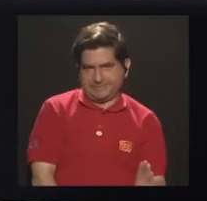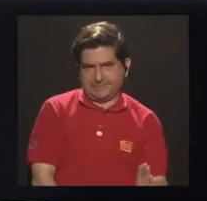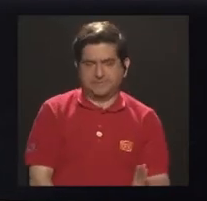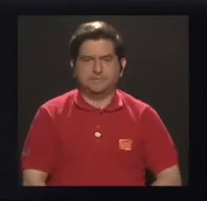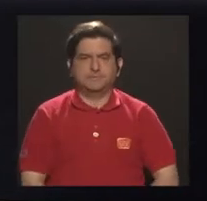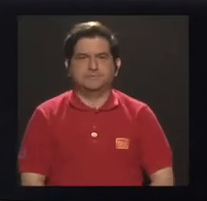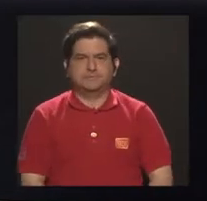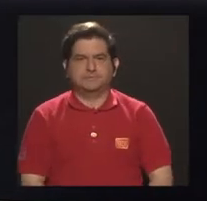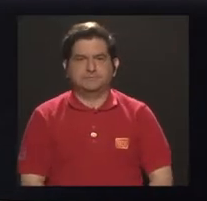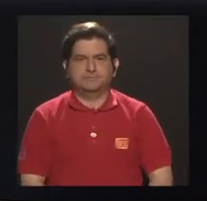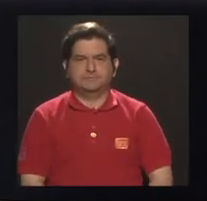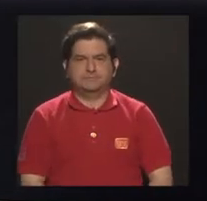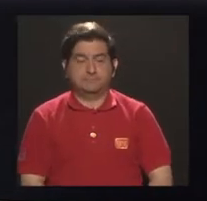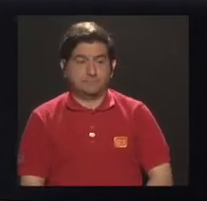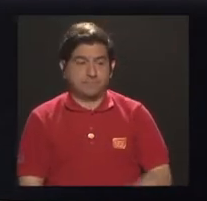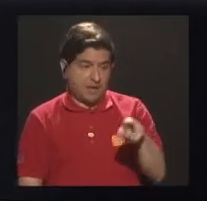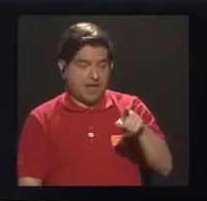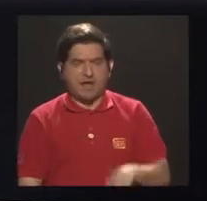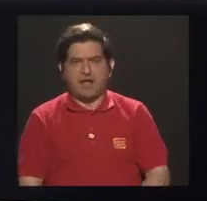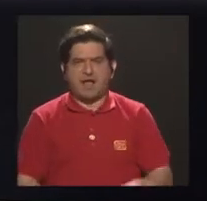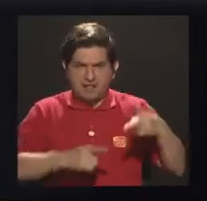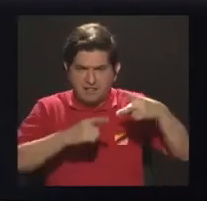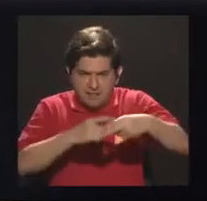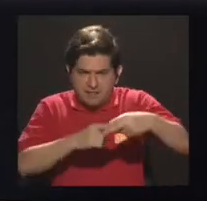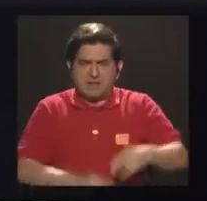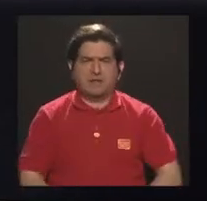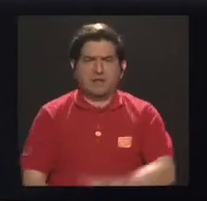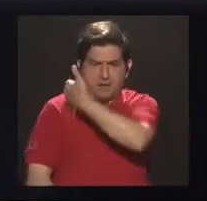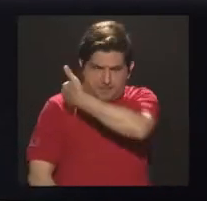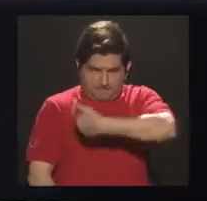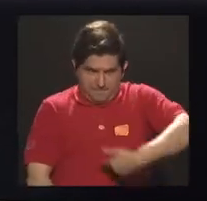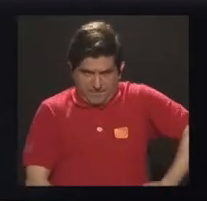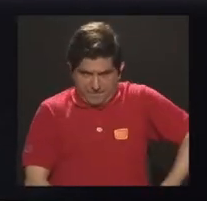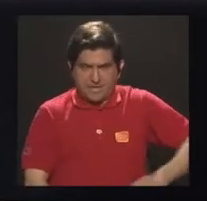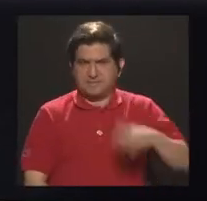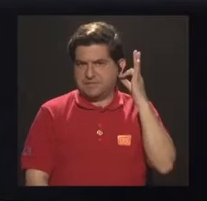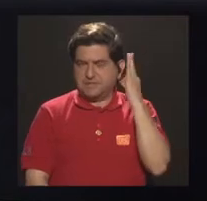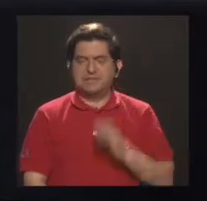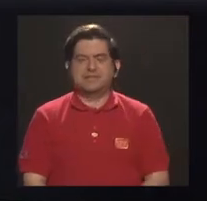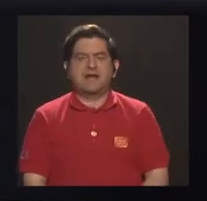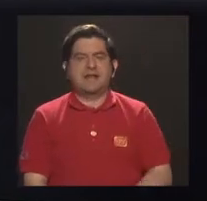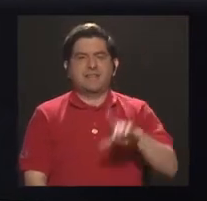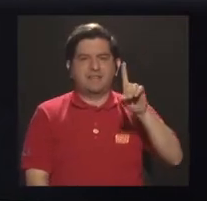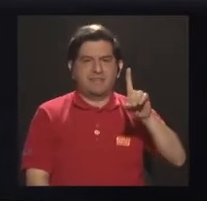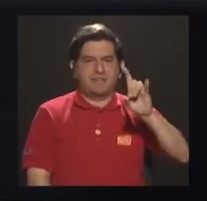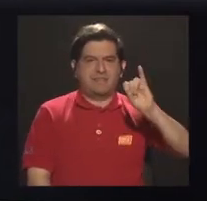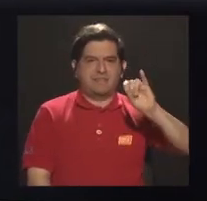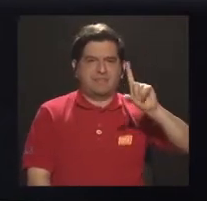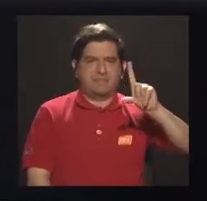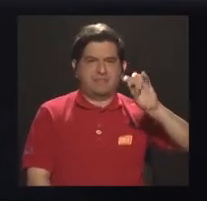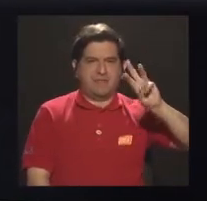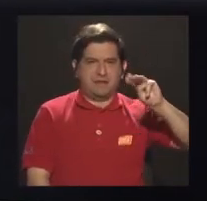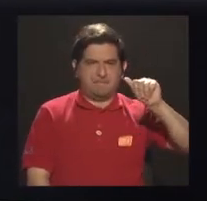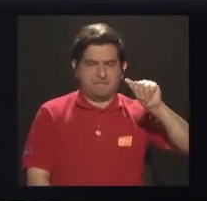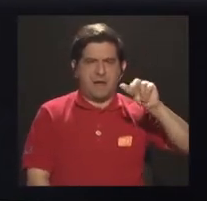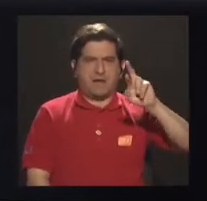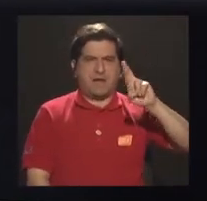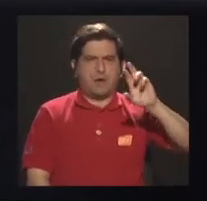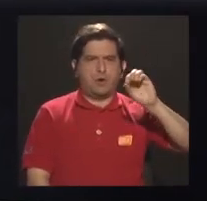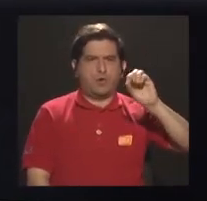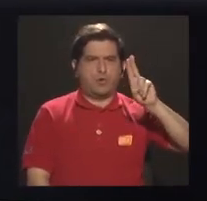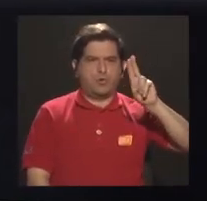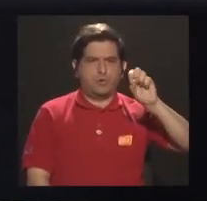donde se ha destituido a la presidenta dilma rousseff y se ha establecido un nuevo gobierno